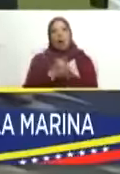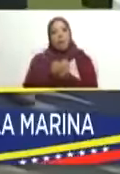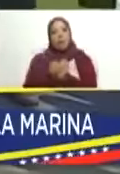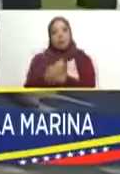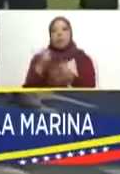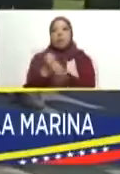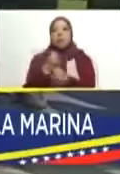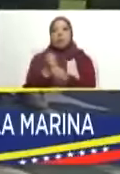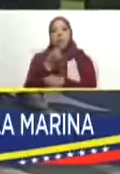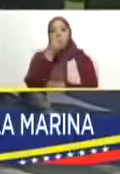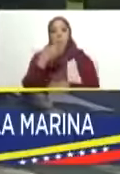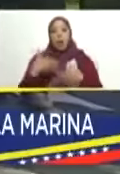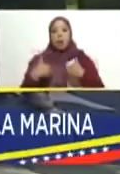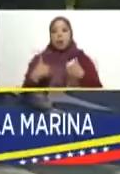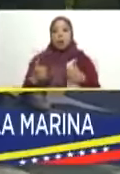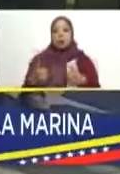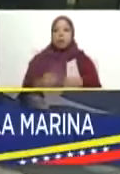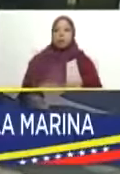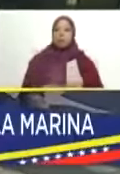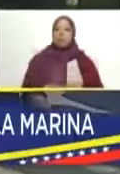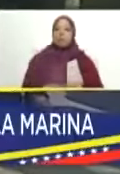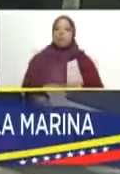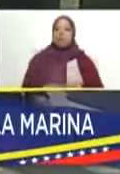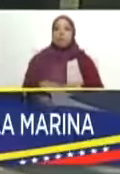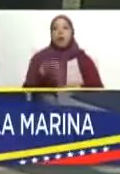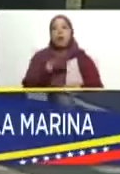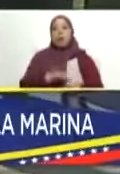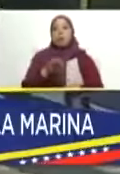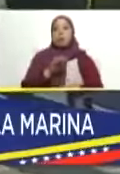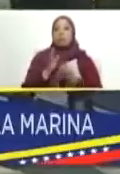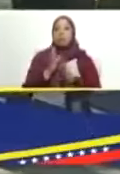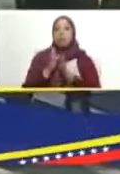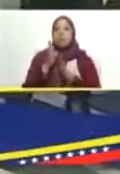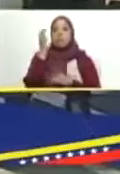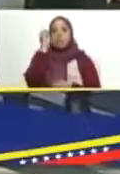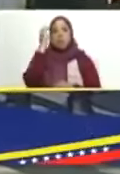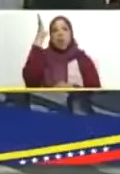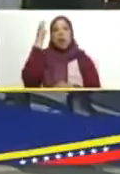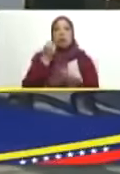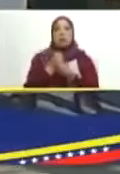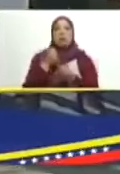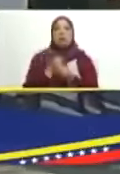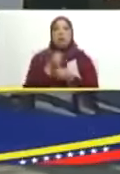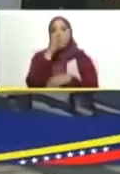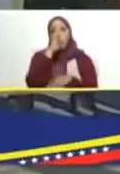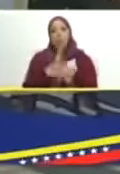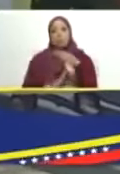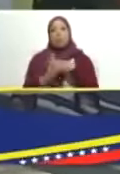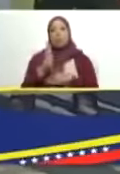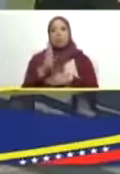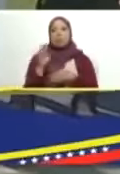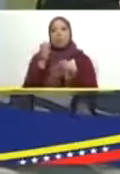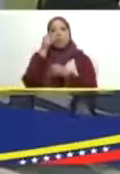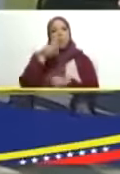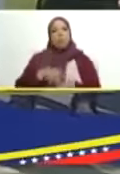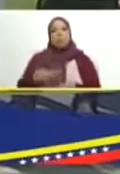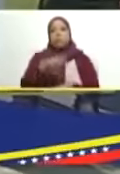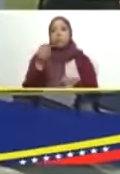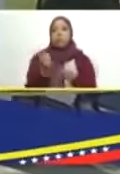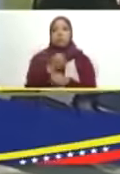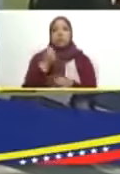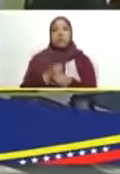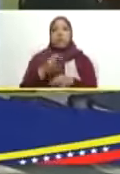buena salud, siempre pidiendo para que el Señor lo siga manteniendo sabio, con mucha humildad, y conducir a este pueblo por los caminos de la